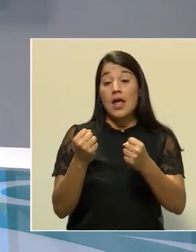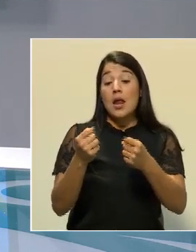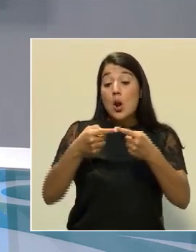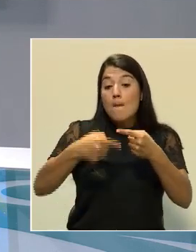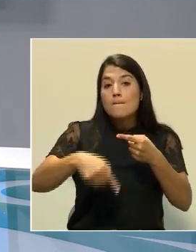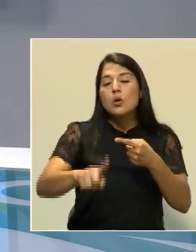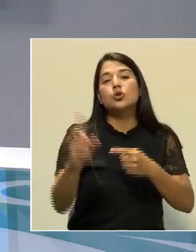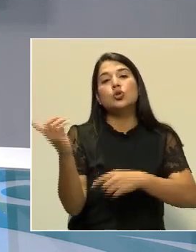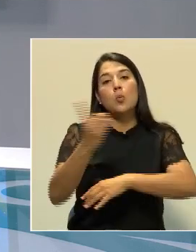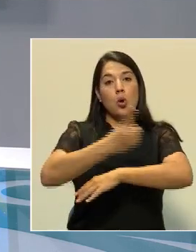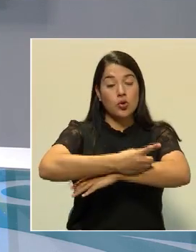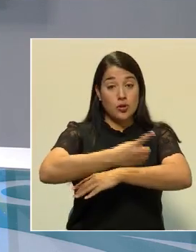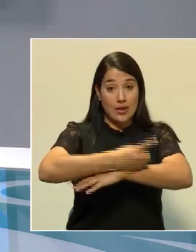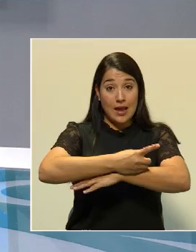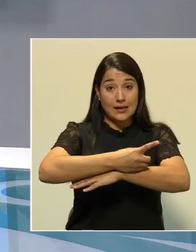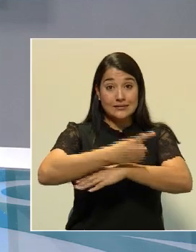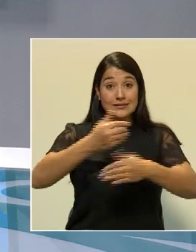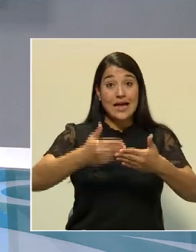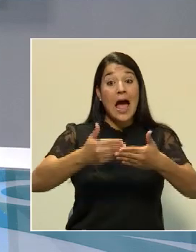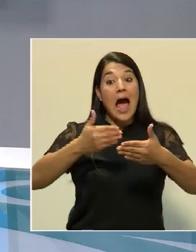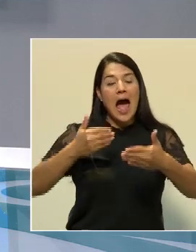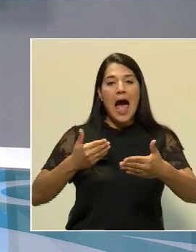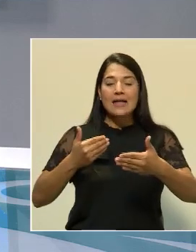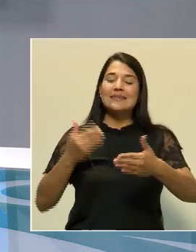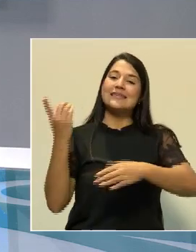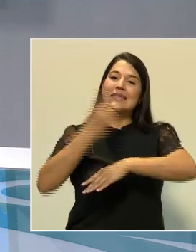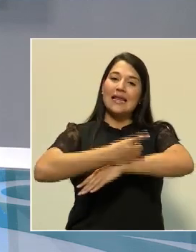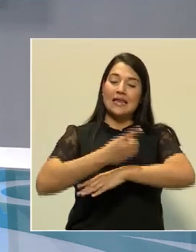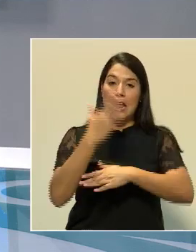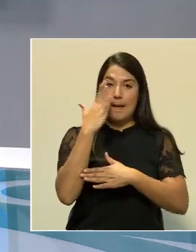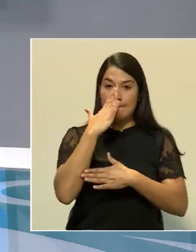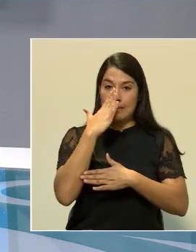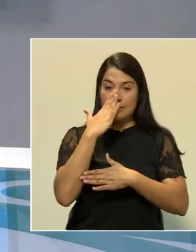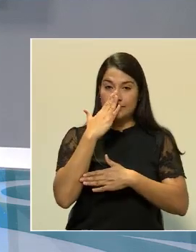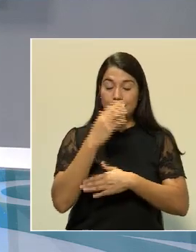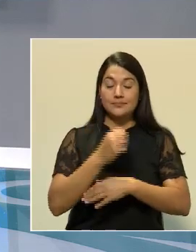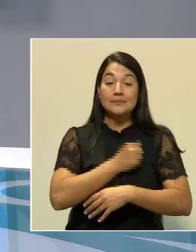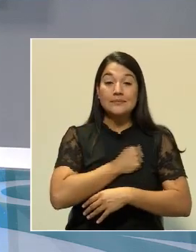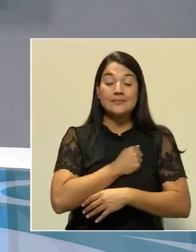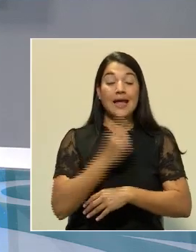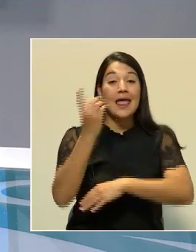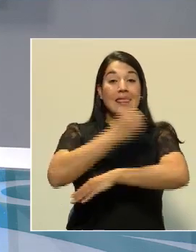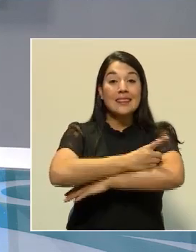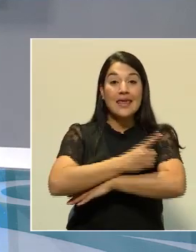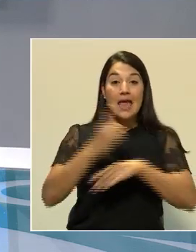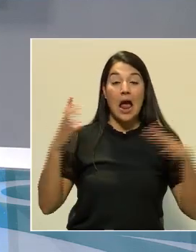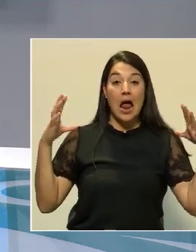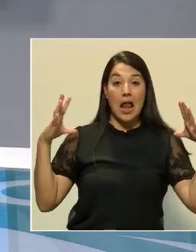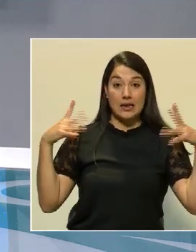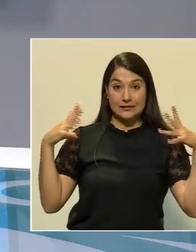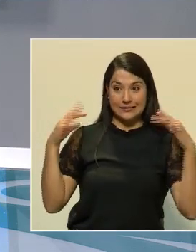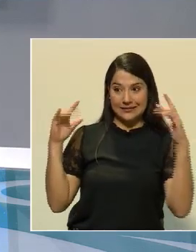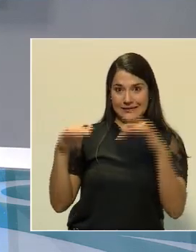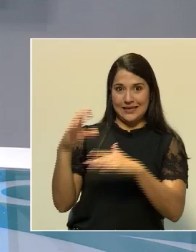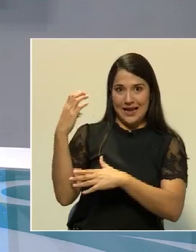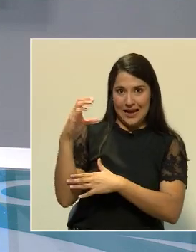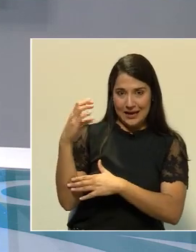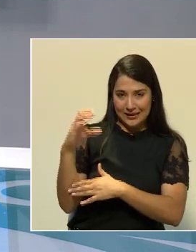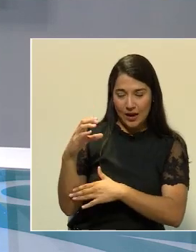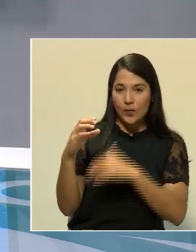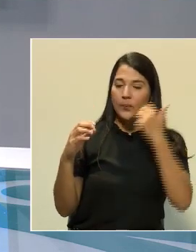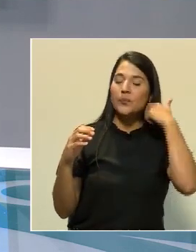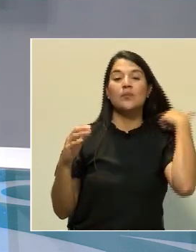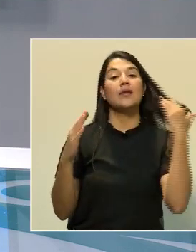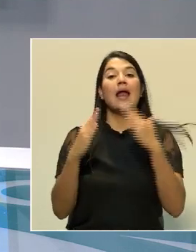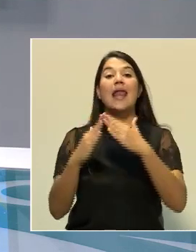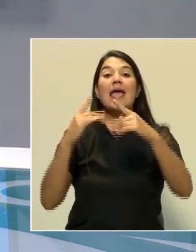los próximos días previos a la celebración del Día de la Virgen de los Ángeles. La Iglesia Católica